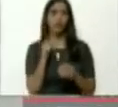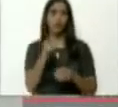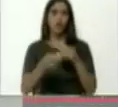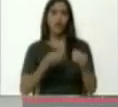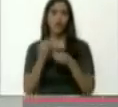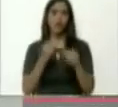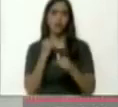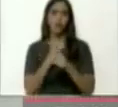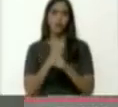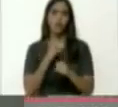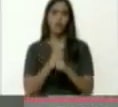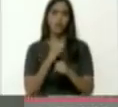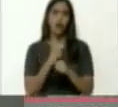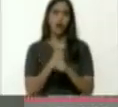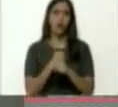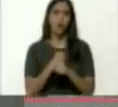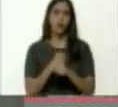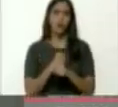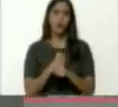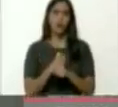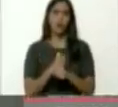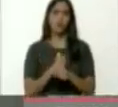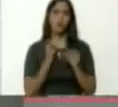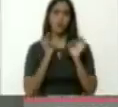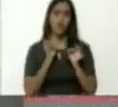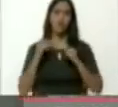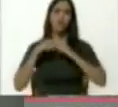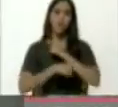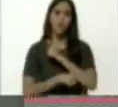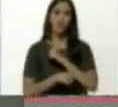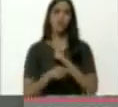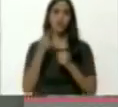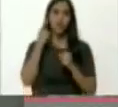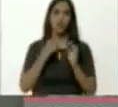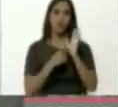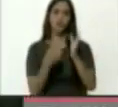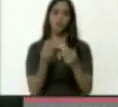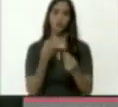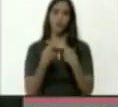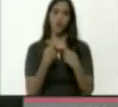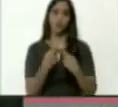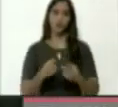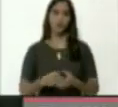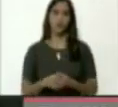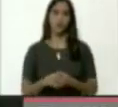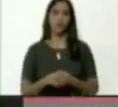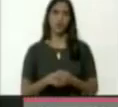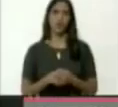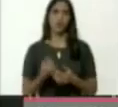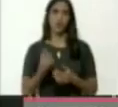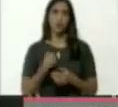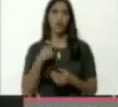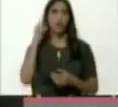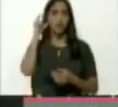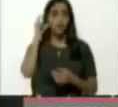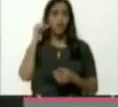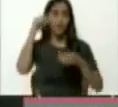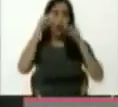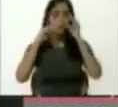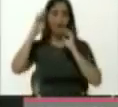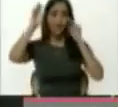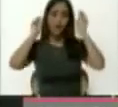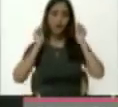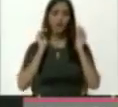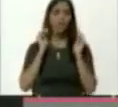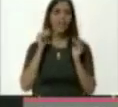es un trabajo bien exhaustivo y que yo creo que demuestra muchas cosas, joven. Yo había escuchado a María Corina tal vez en enero o en